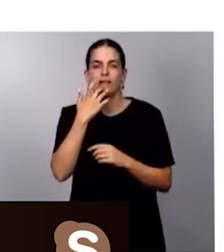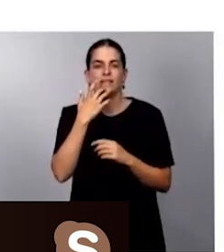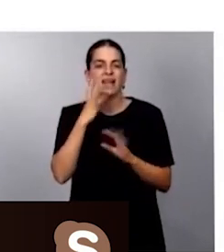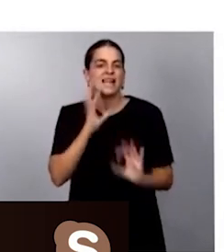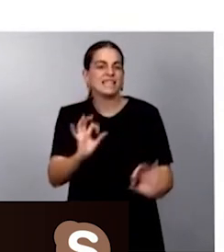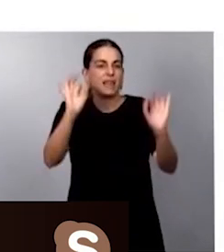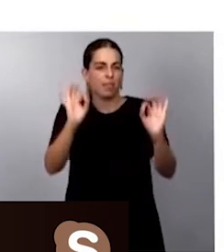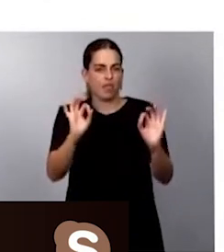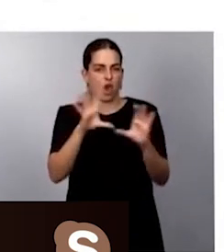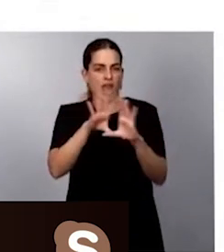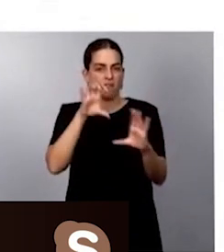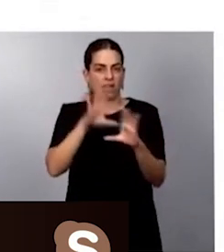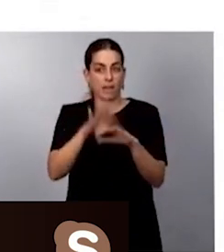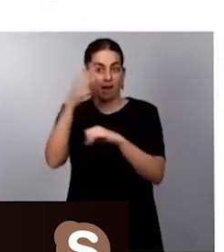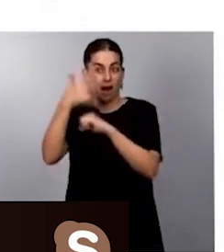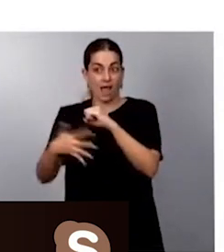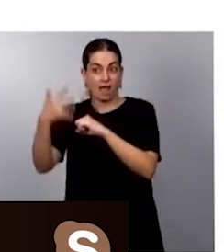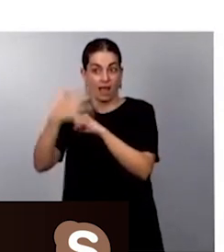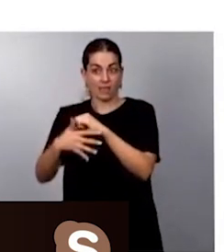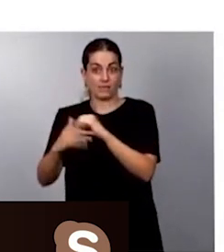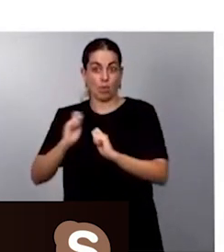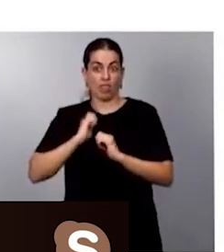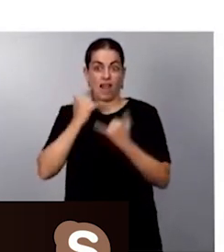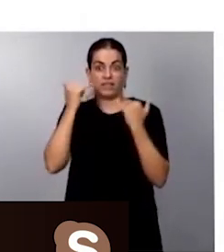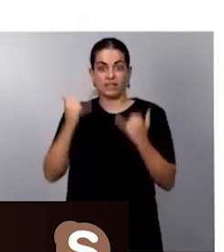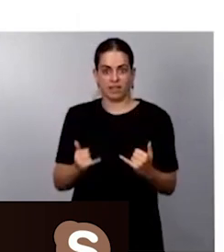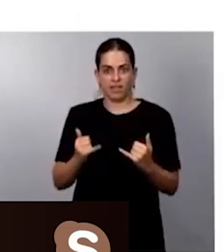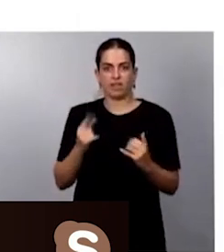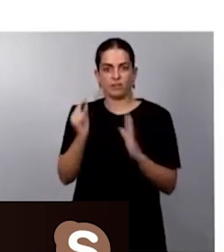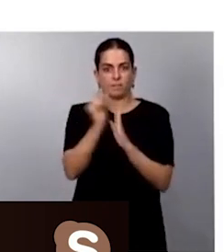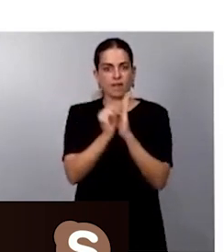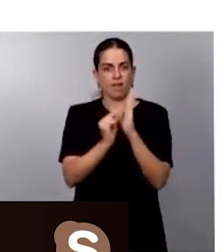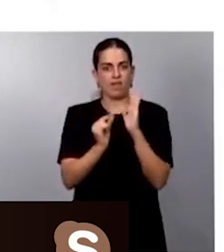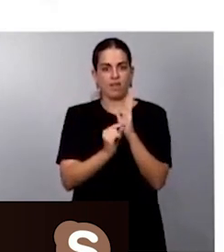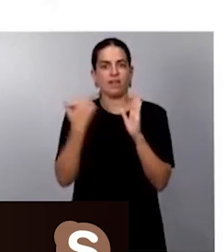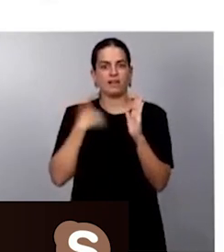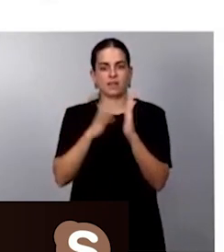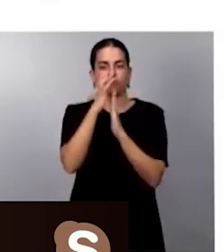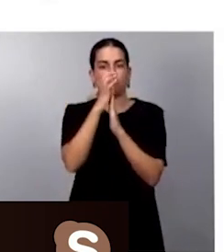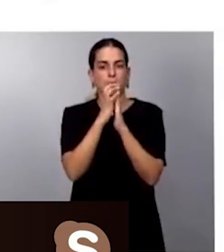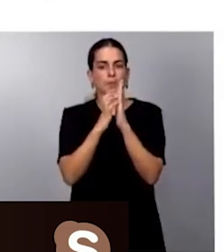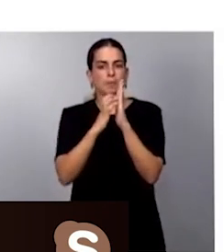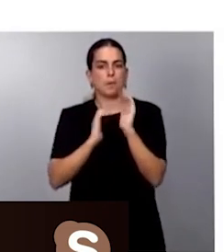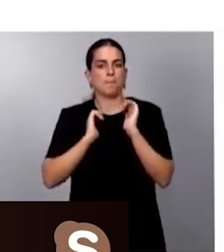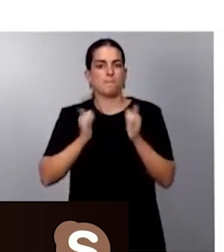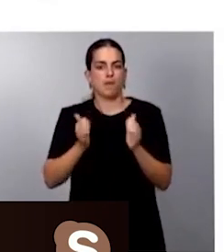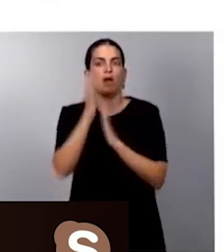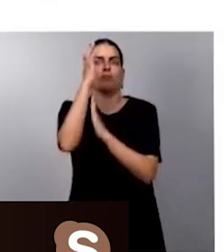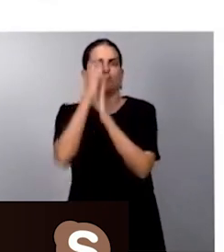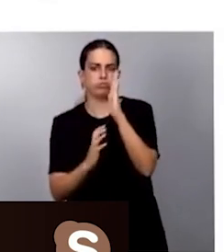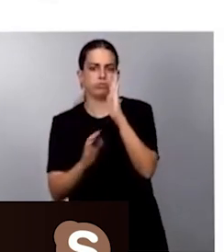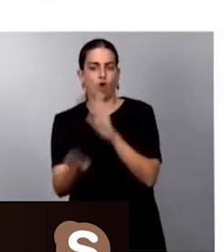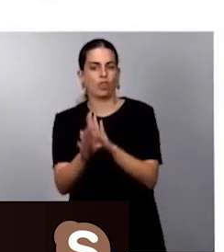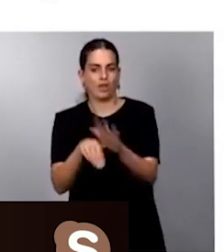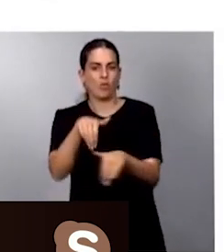contrario además en varios sectores donde están están aprovechando para hacer lo contrario lo que es grave pero quiero decir que ni siquiera en un momento